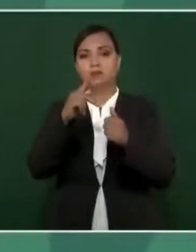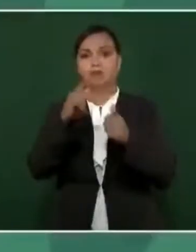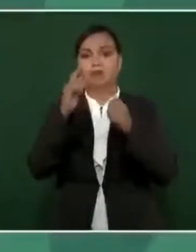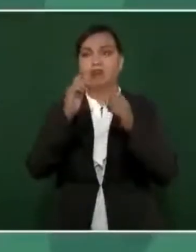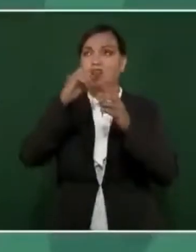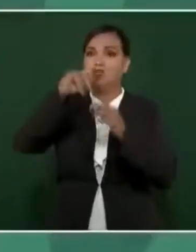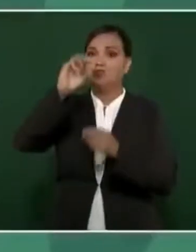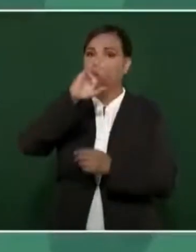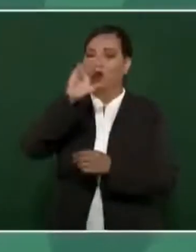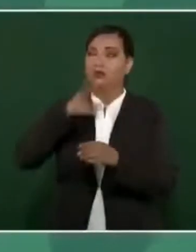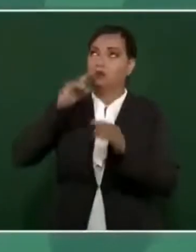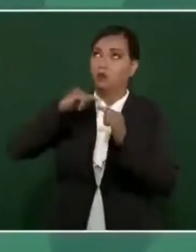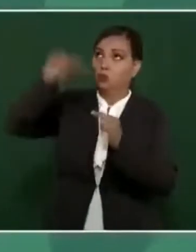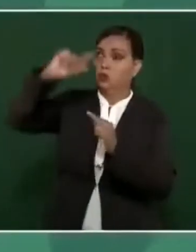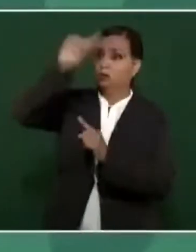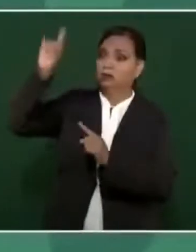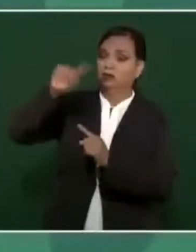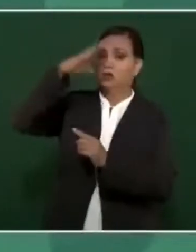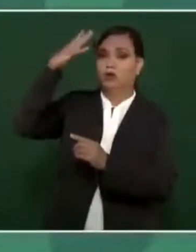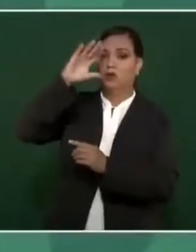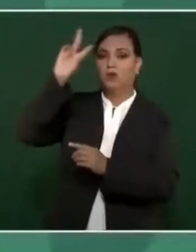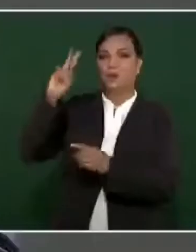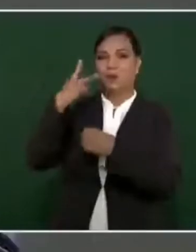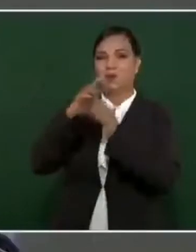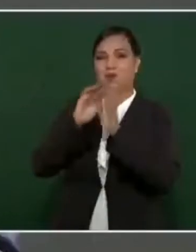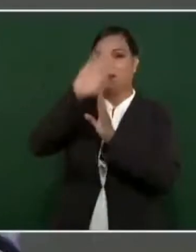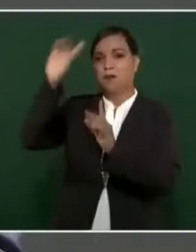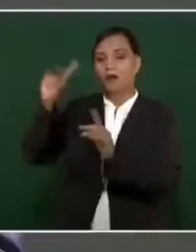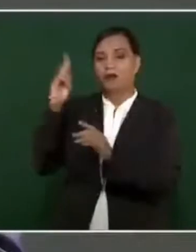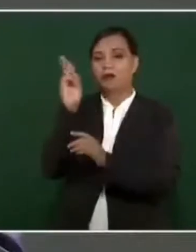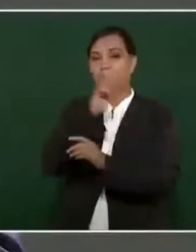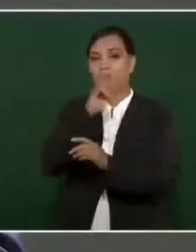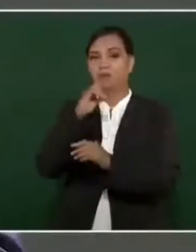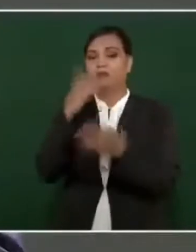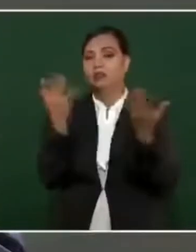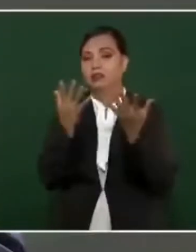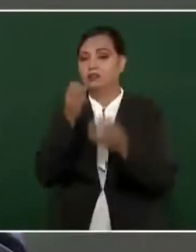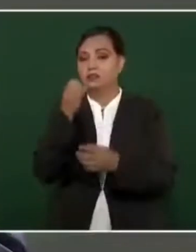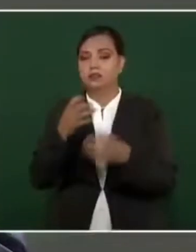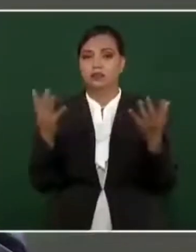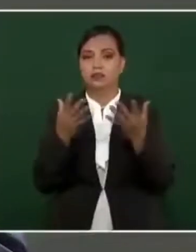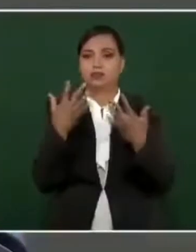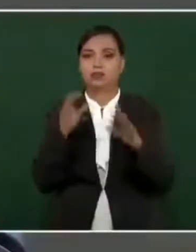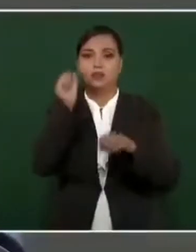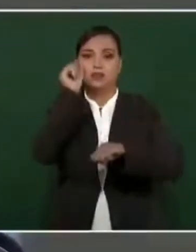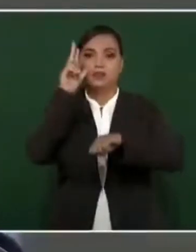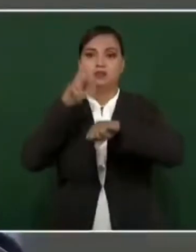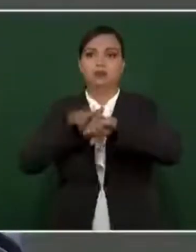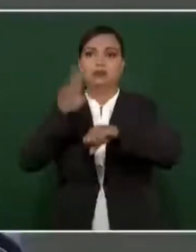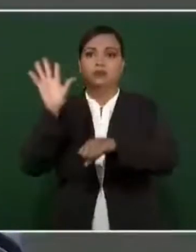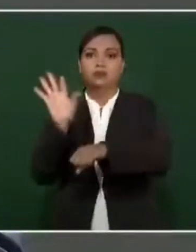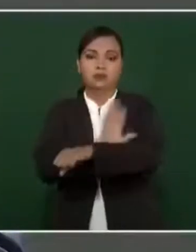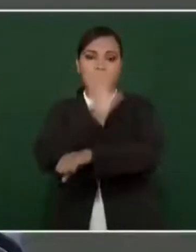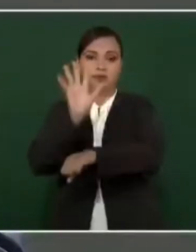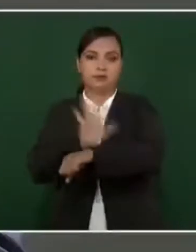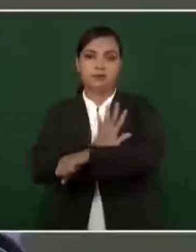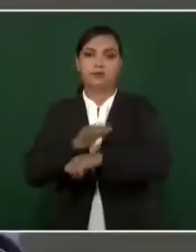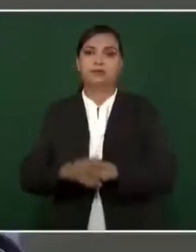hacer la Secretaría de Energía. Lo otro es que